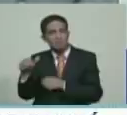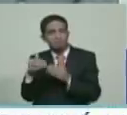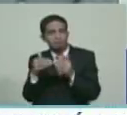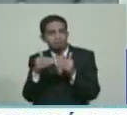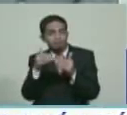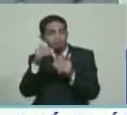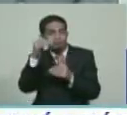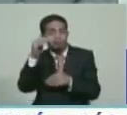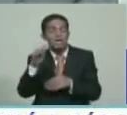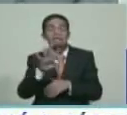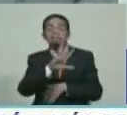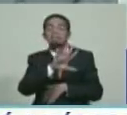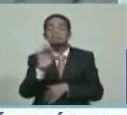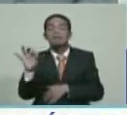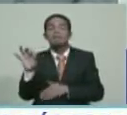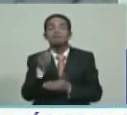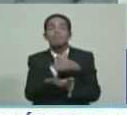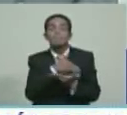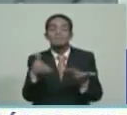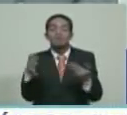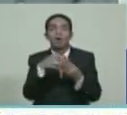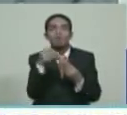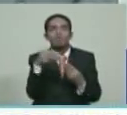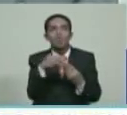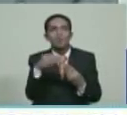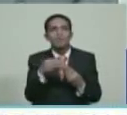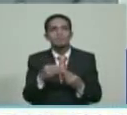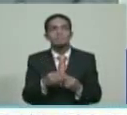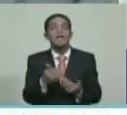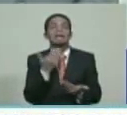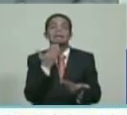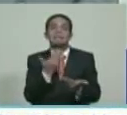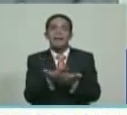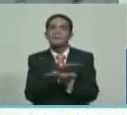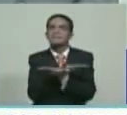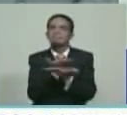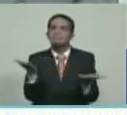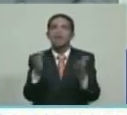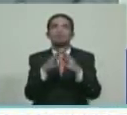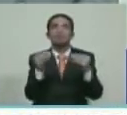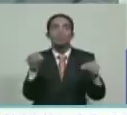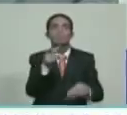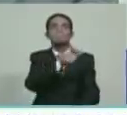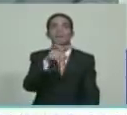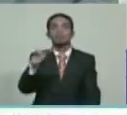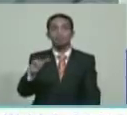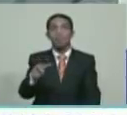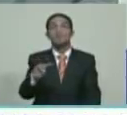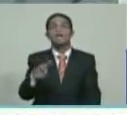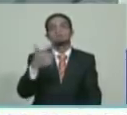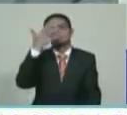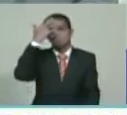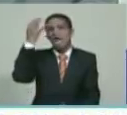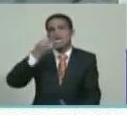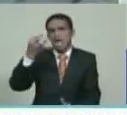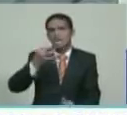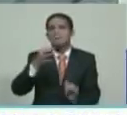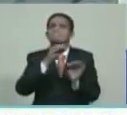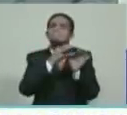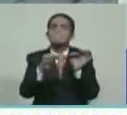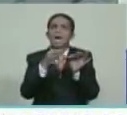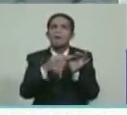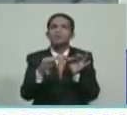millones de dólares gracias a todos aquellos que han apostado al petró como